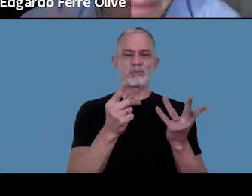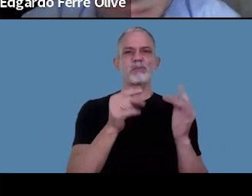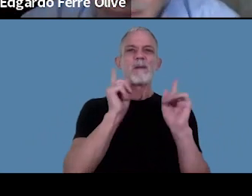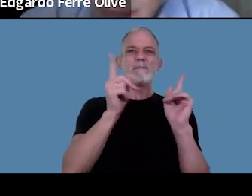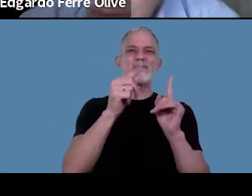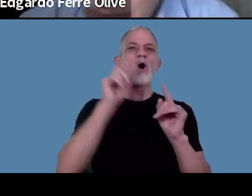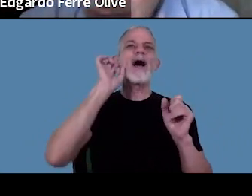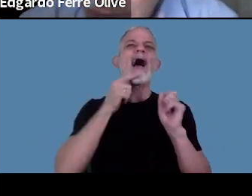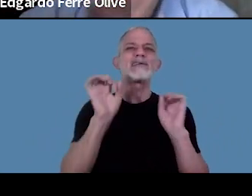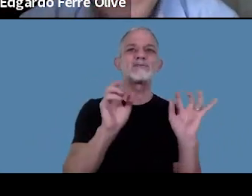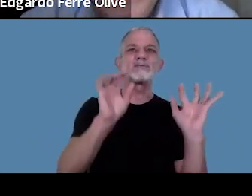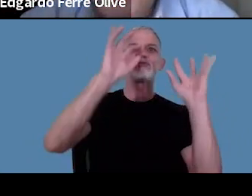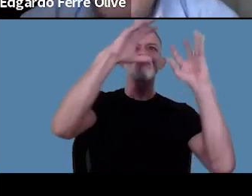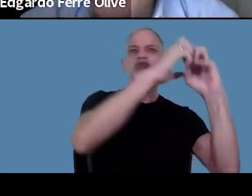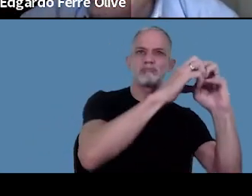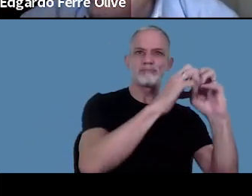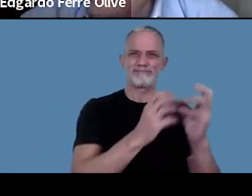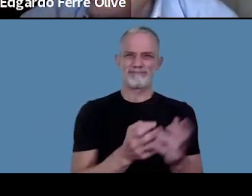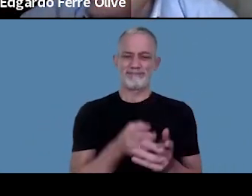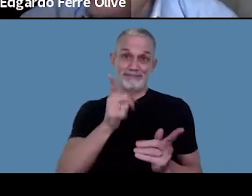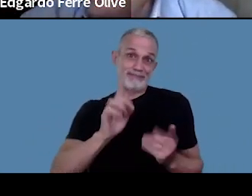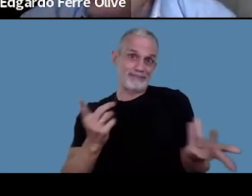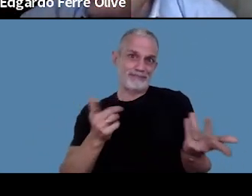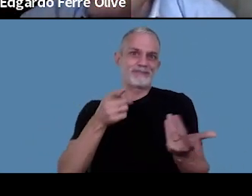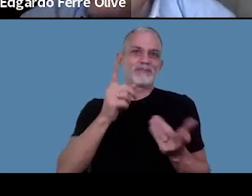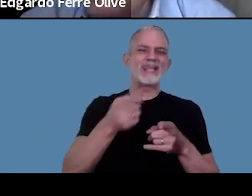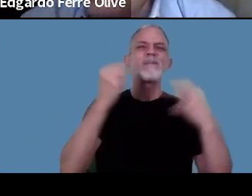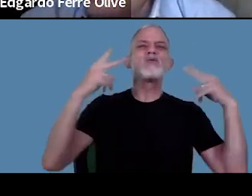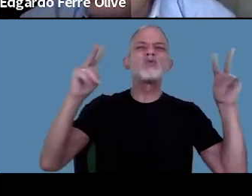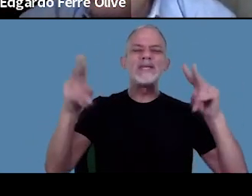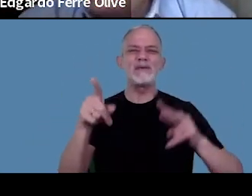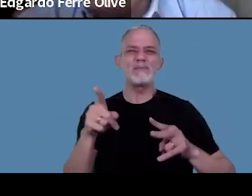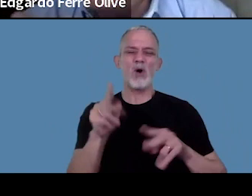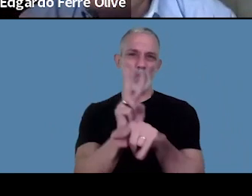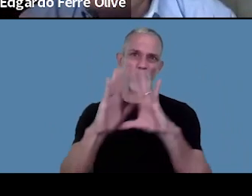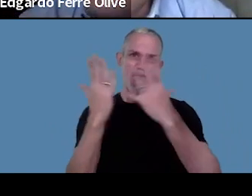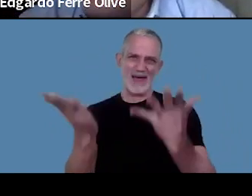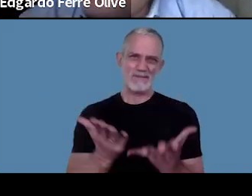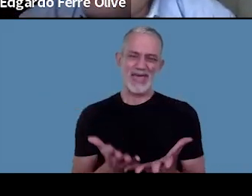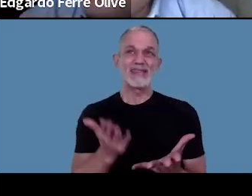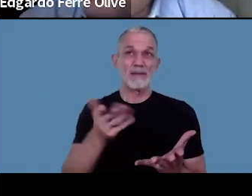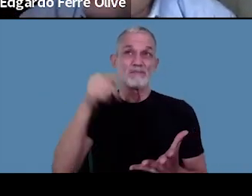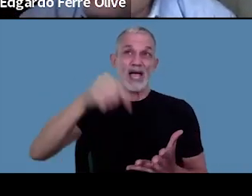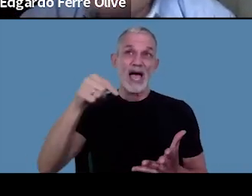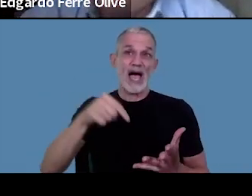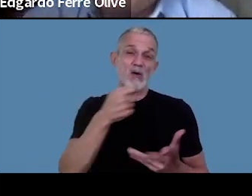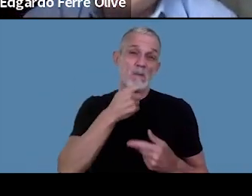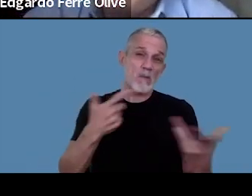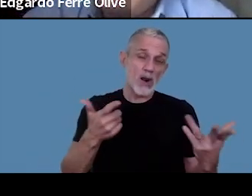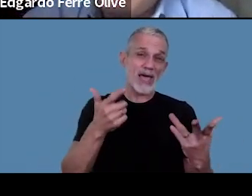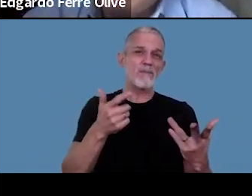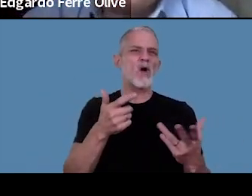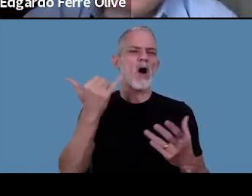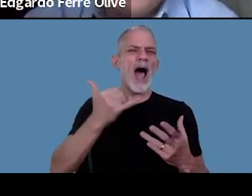ambiente. Y con respecto al turismo también, porque hay que tener en cuenta el turismo en el aspecto ecológico. Si tengo que cobrar tasas, tendré que cobrar tasas, pero que